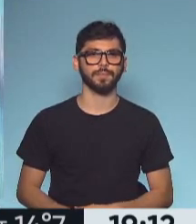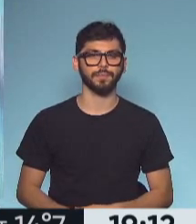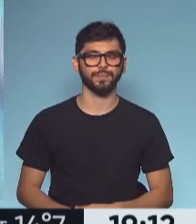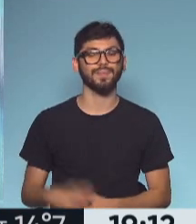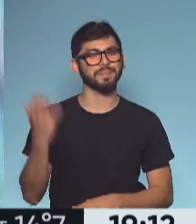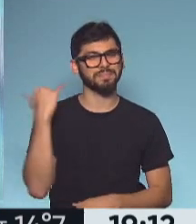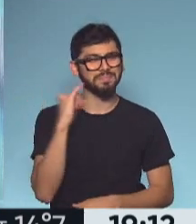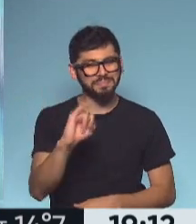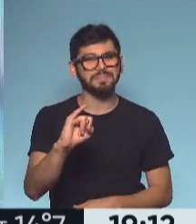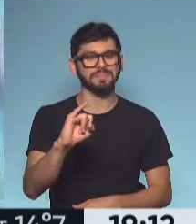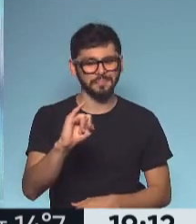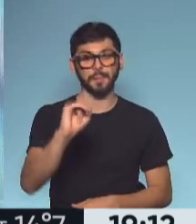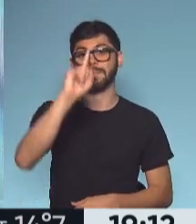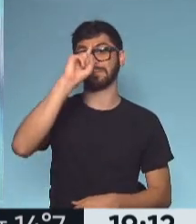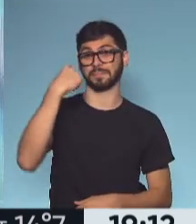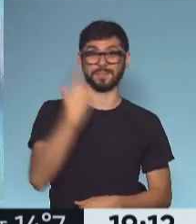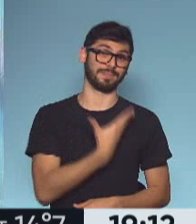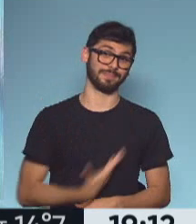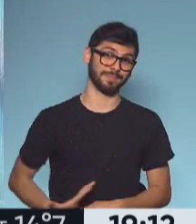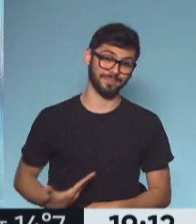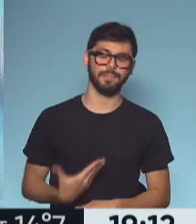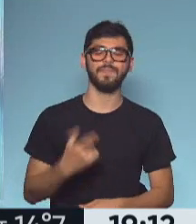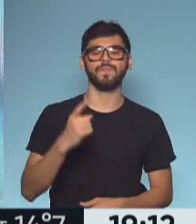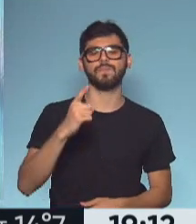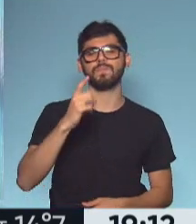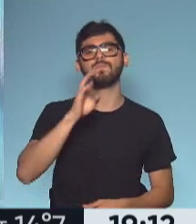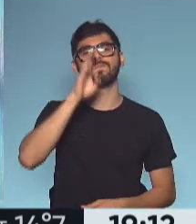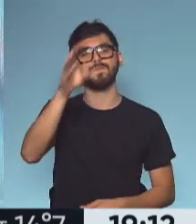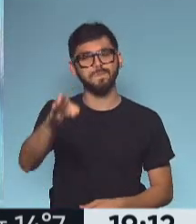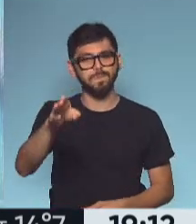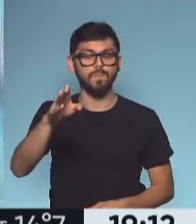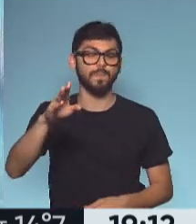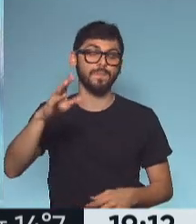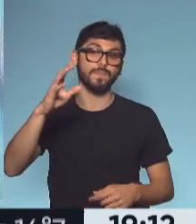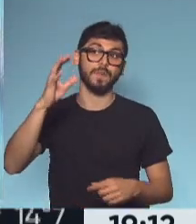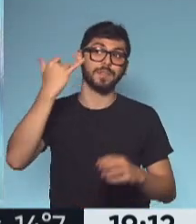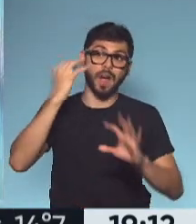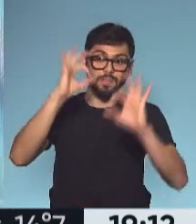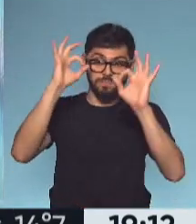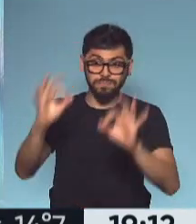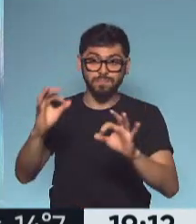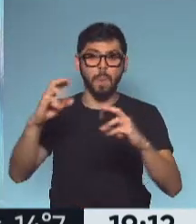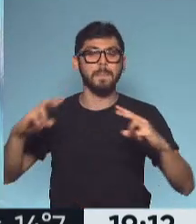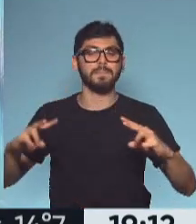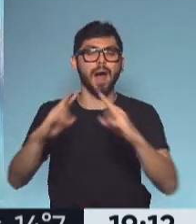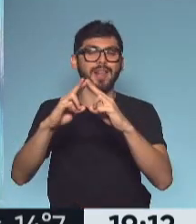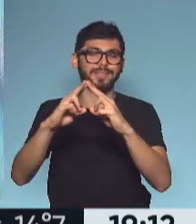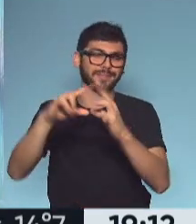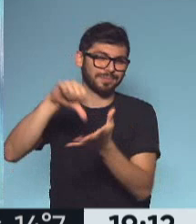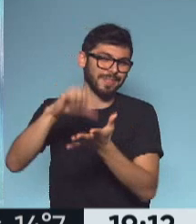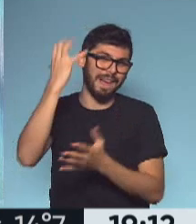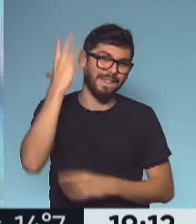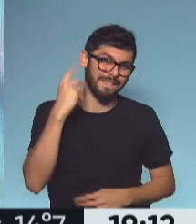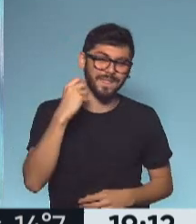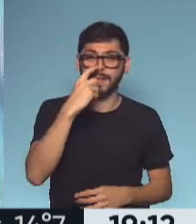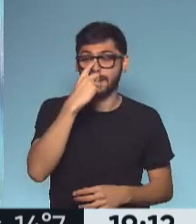Lo adelantábamos, el presidente de la Nación, Alberto Fernández, se encuentra en París, arribó a esa ciudad de Francia, en lo